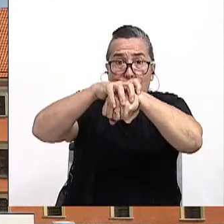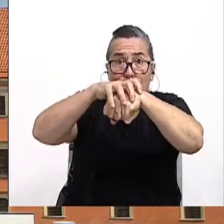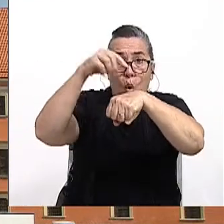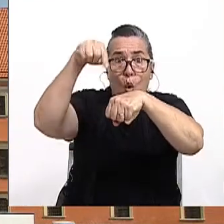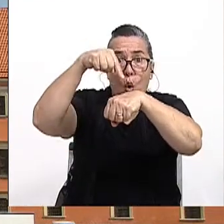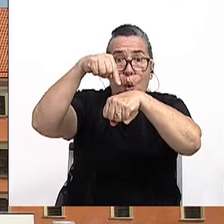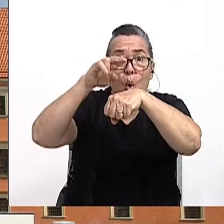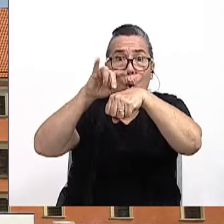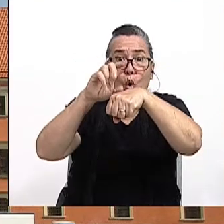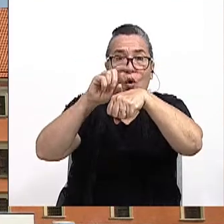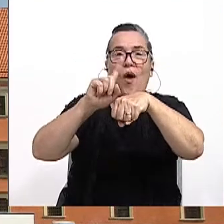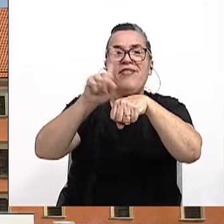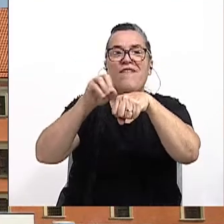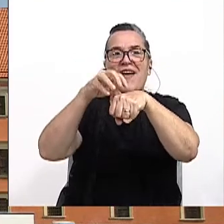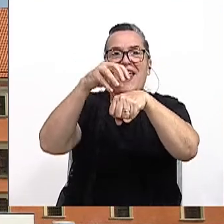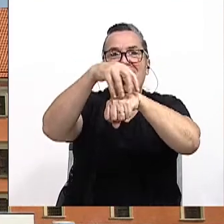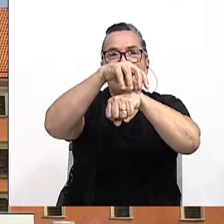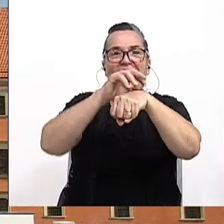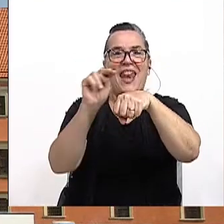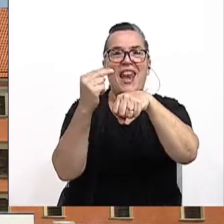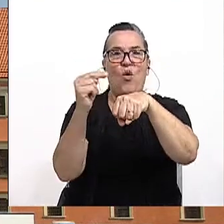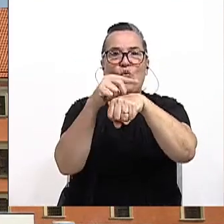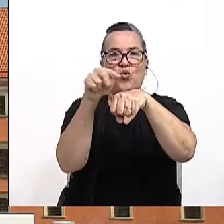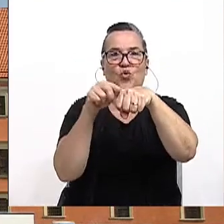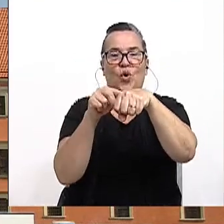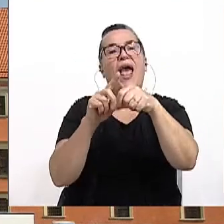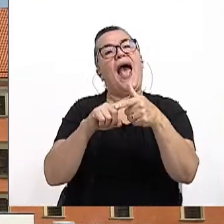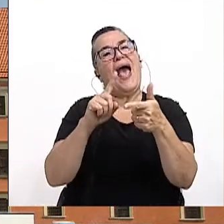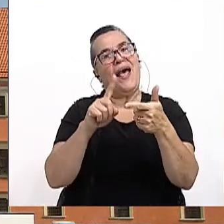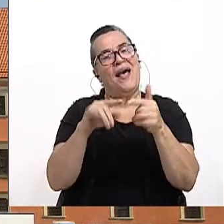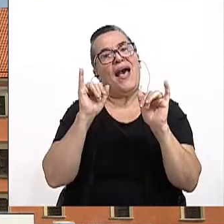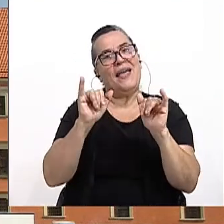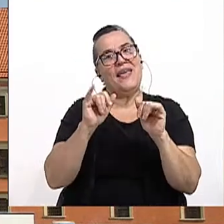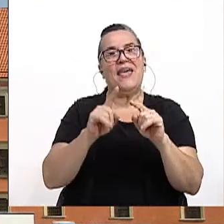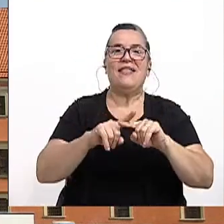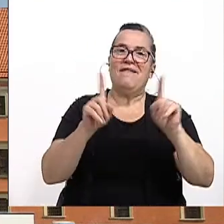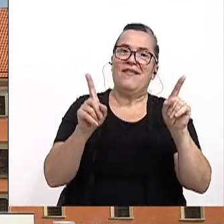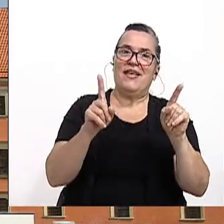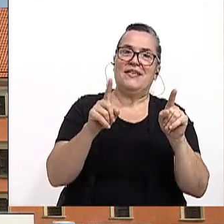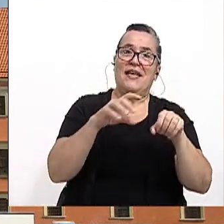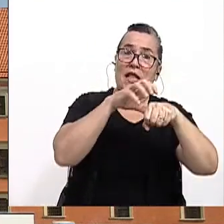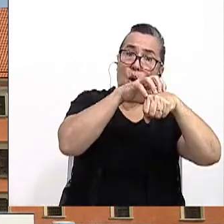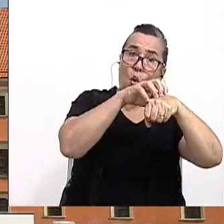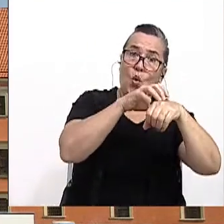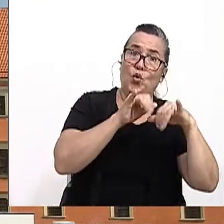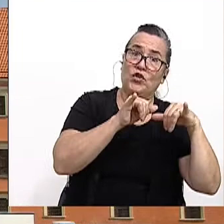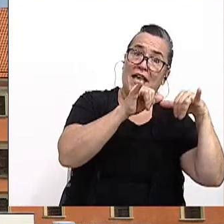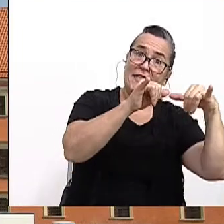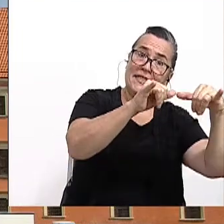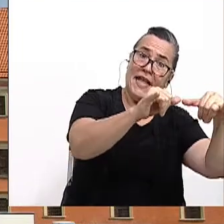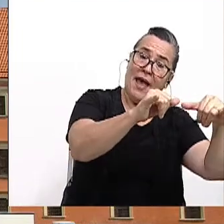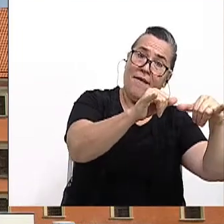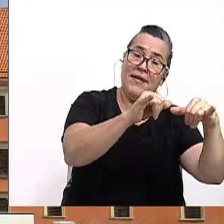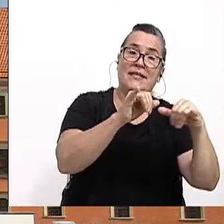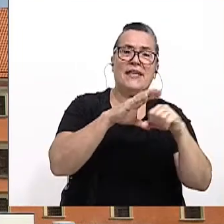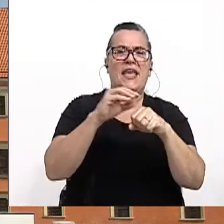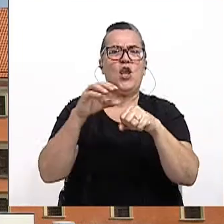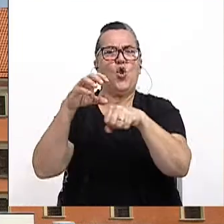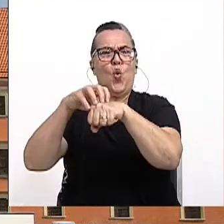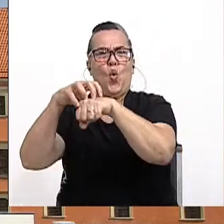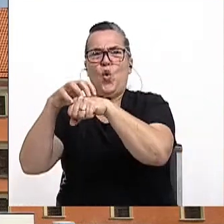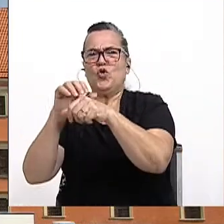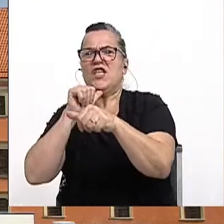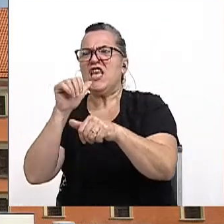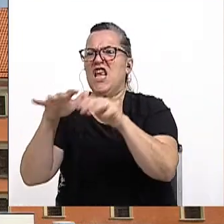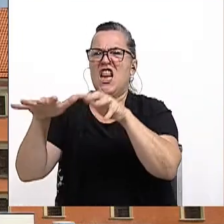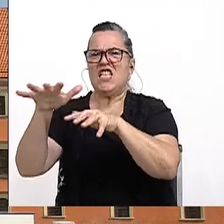de neutrones. Y de ahí la diferencia entonces de núcleos estables y los núcleos inestables que hoy vamos a estar conociendo